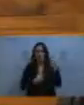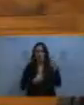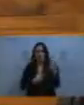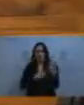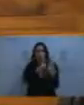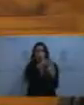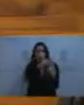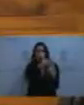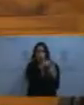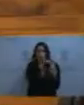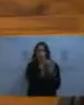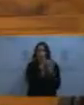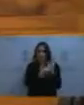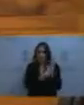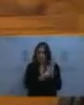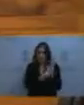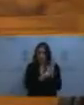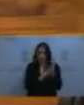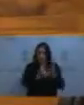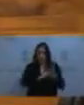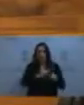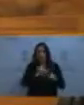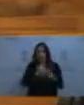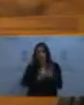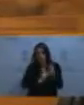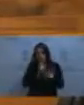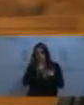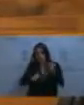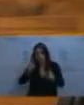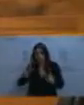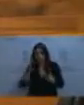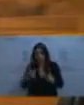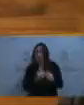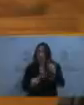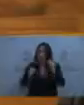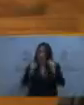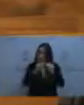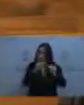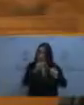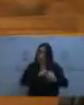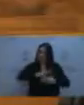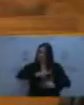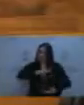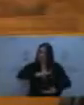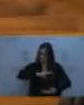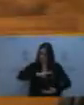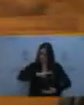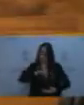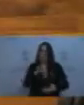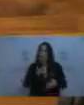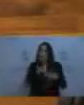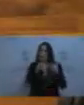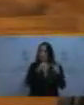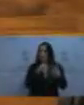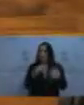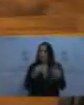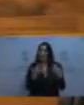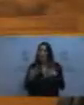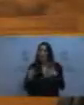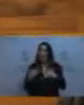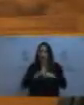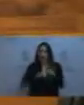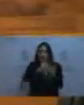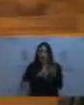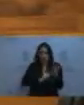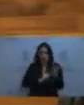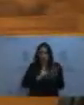los principios rectores de la contratación del personal se realice por los principios de igualdad, mérito y capacidad, transparencia y agilidad en los procesos de contratación.